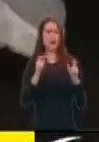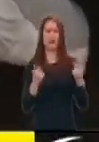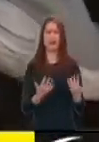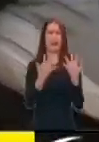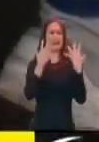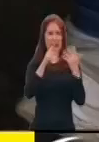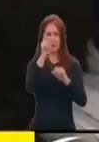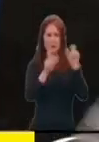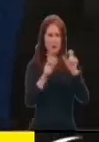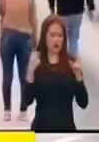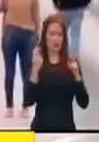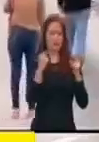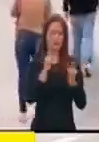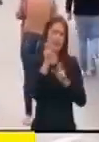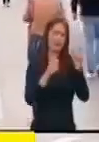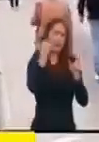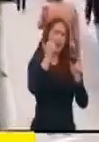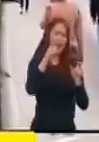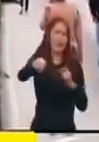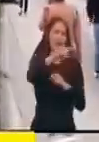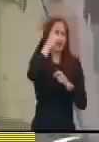peligro en las calles de la capital.